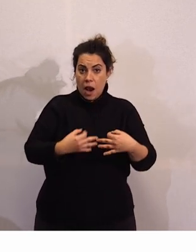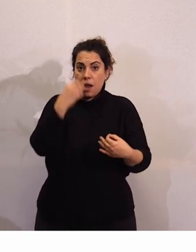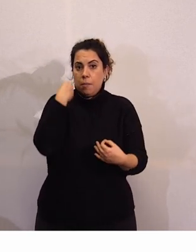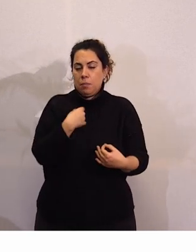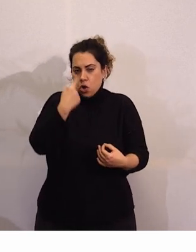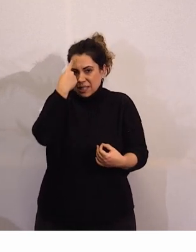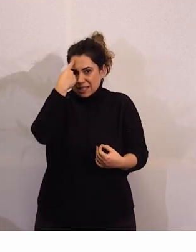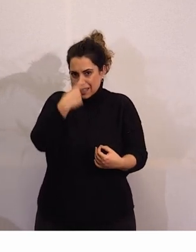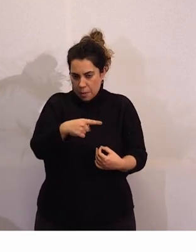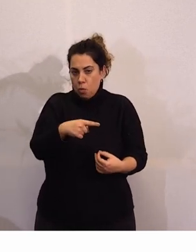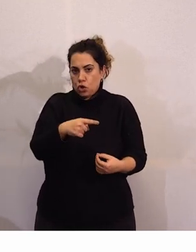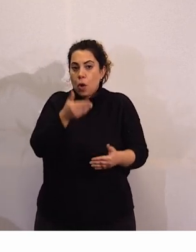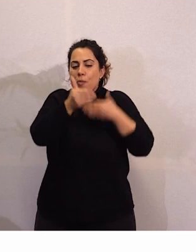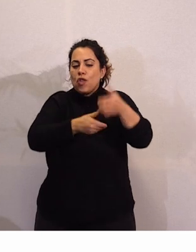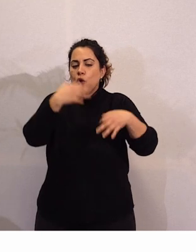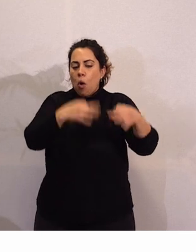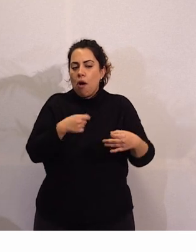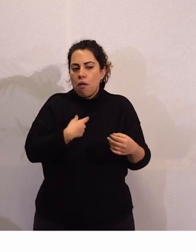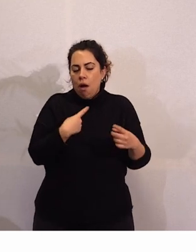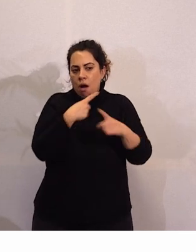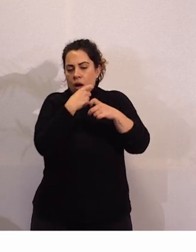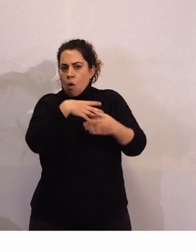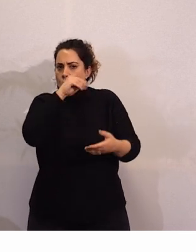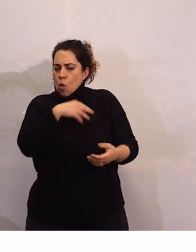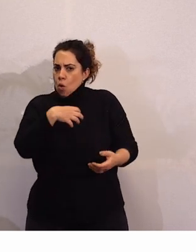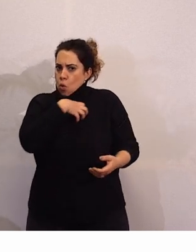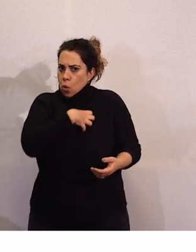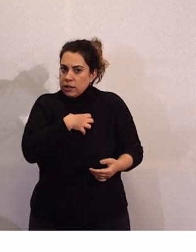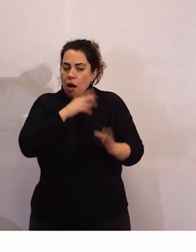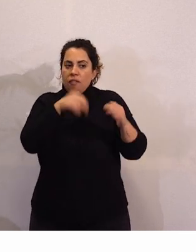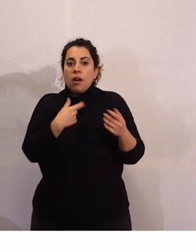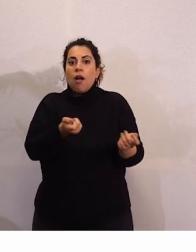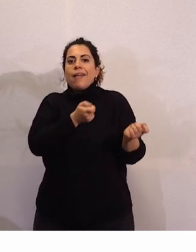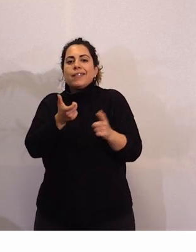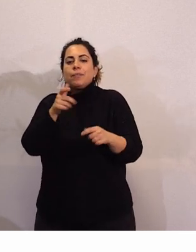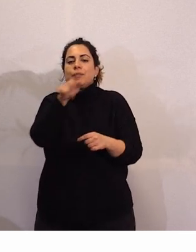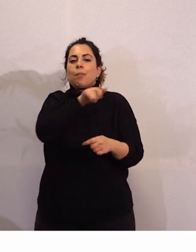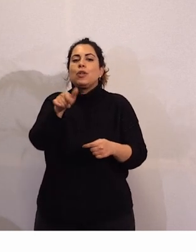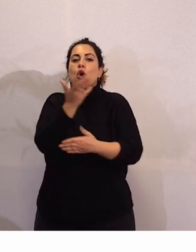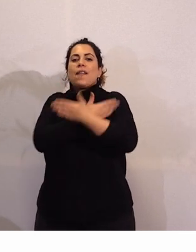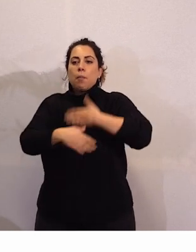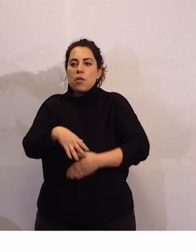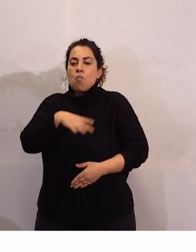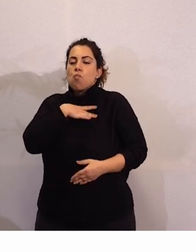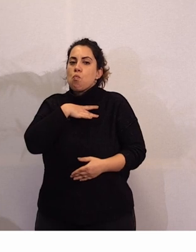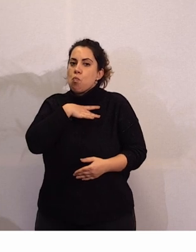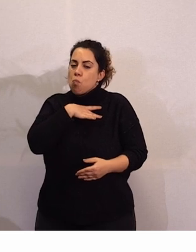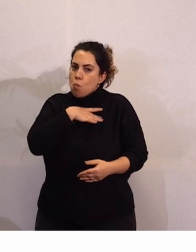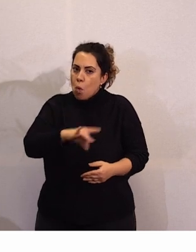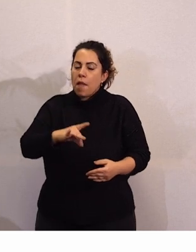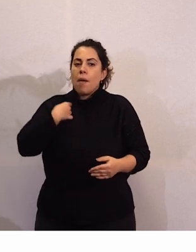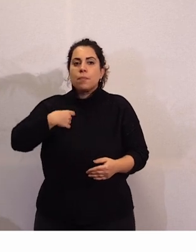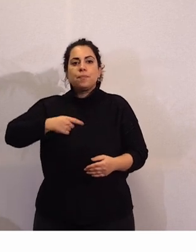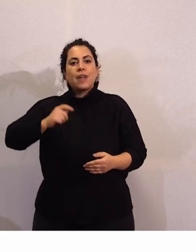muy difíciles de comprender y que dan lugar a que una persona con discapacidad pueda tener una